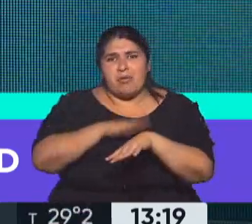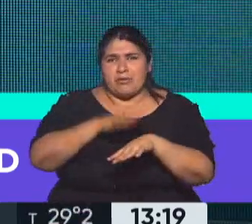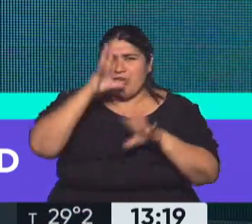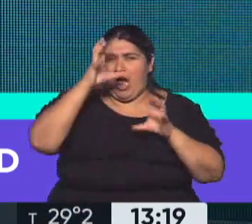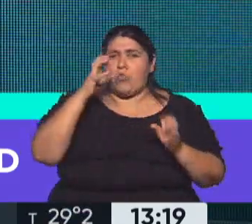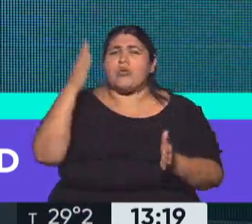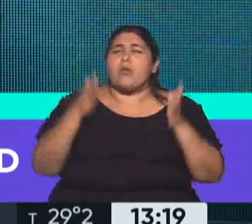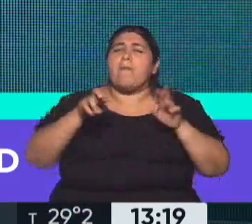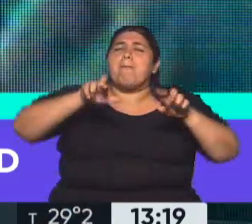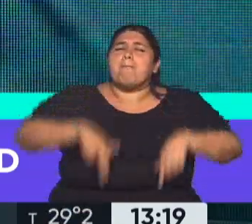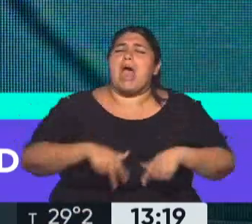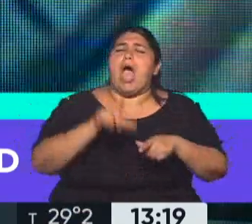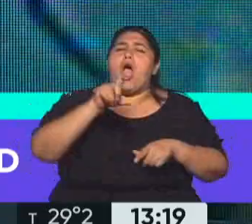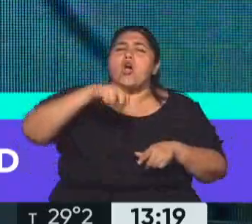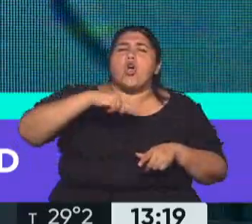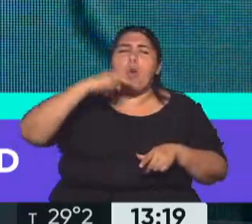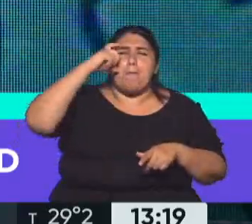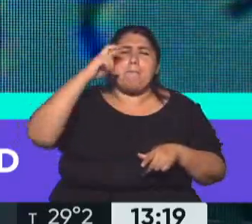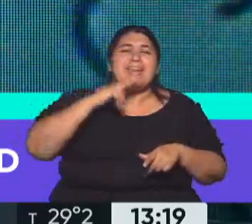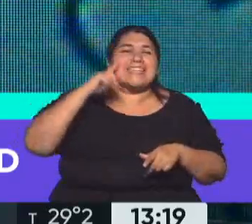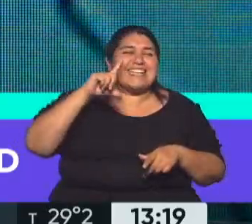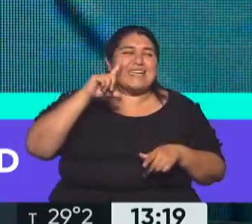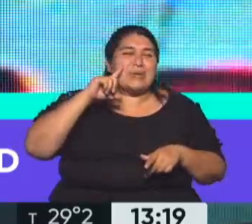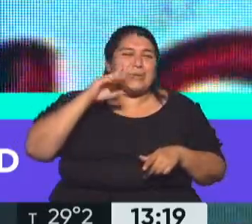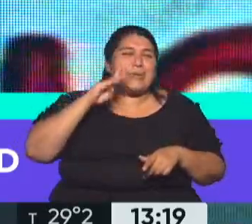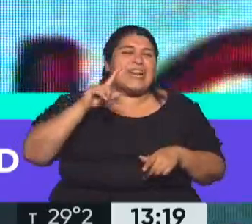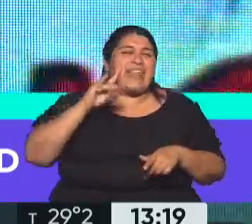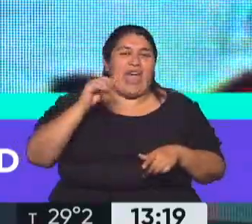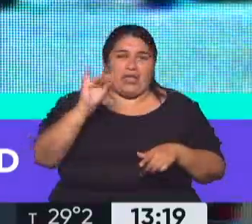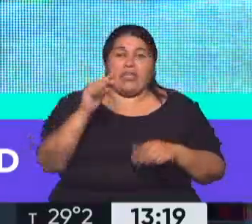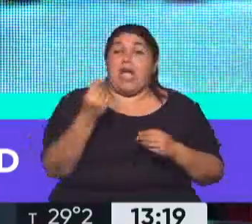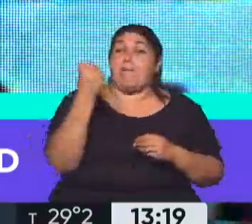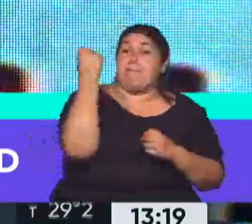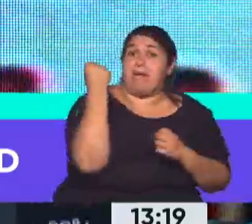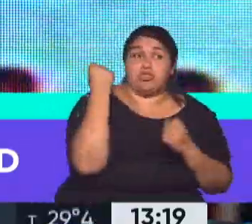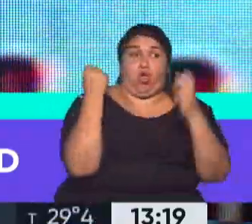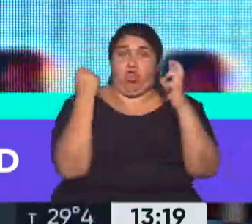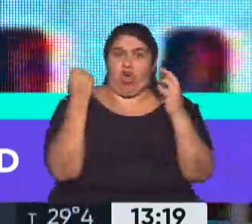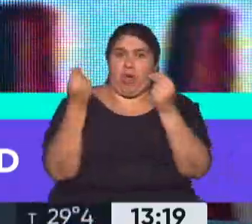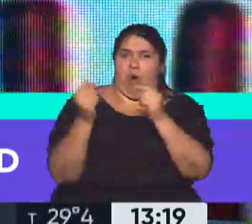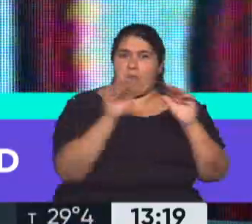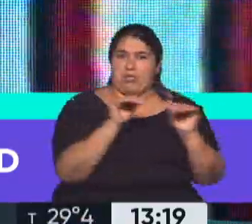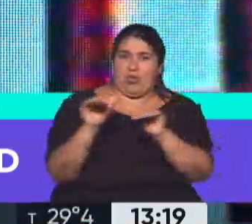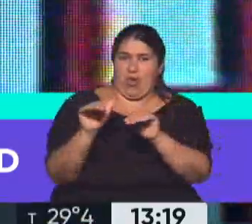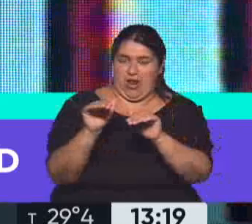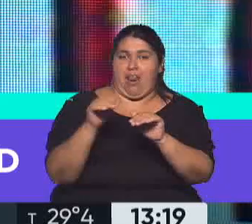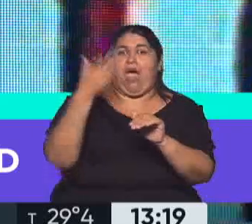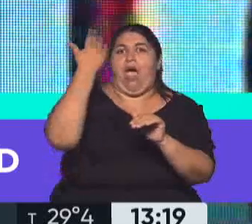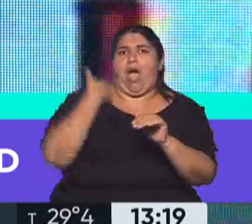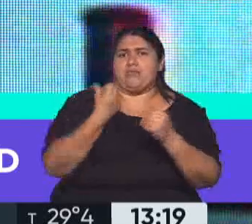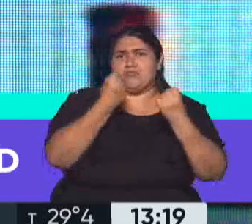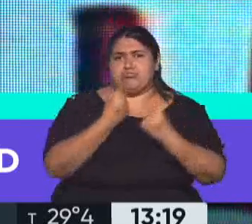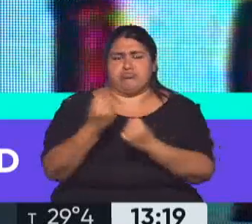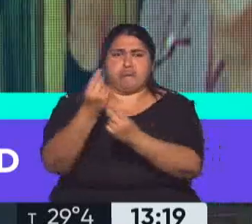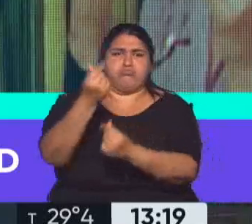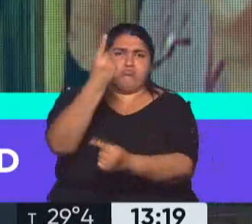plan de convertibilidad, ¿no? El peso valía lo mismo que el dólar. Entonces, Exactamente. bueno, los camiones de caudales se iban con los dólares que hasta ese momento Claro, valían lo